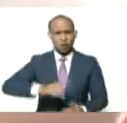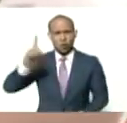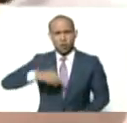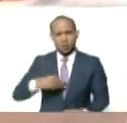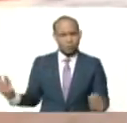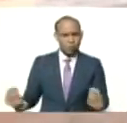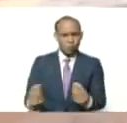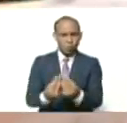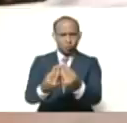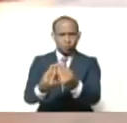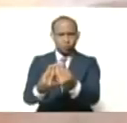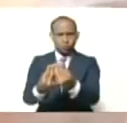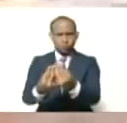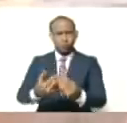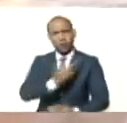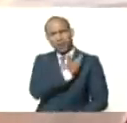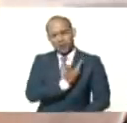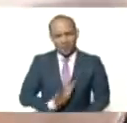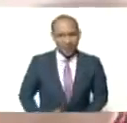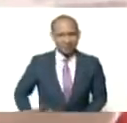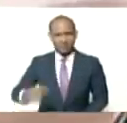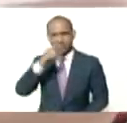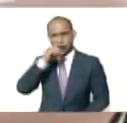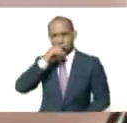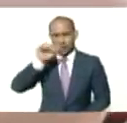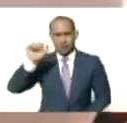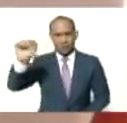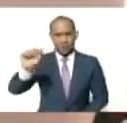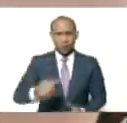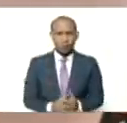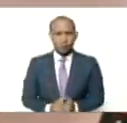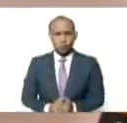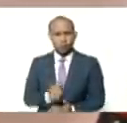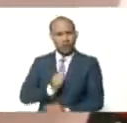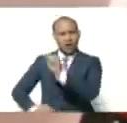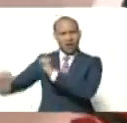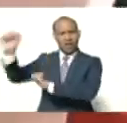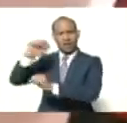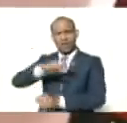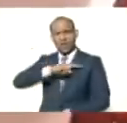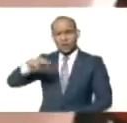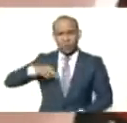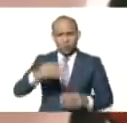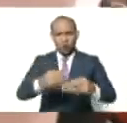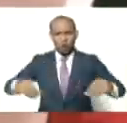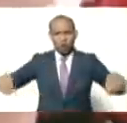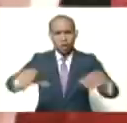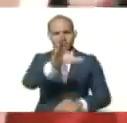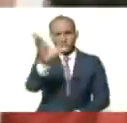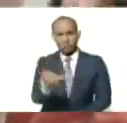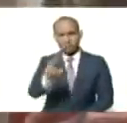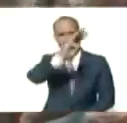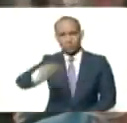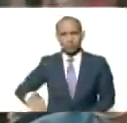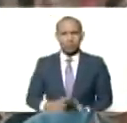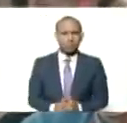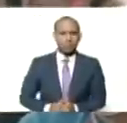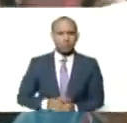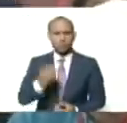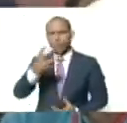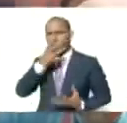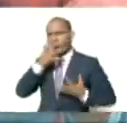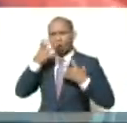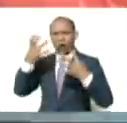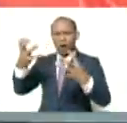acompañamos plenamente al presidente Nicolás Maduro en la defensa de nuestro territorio exequivo y con un